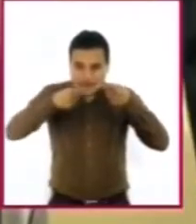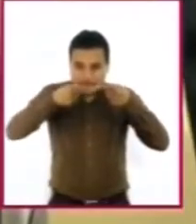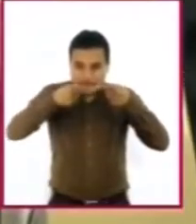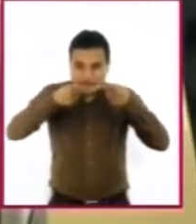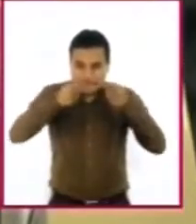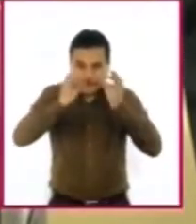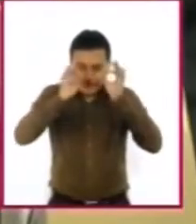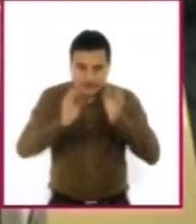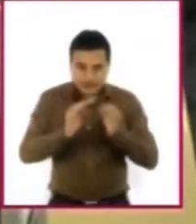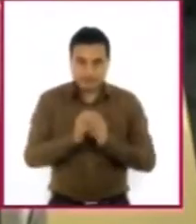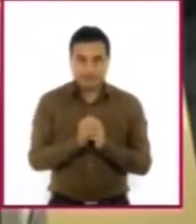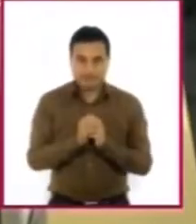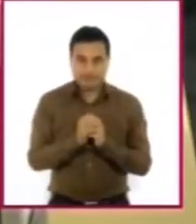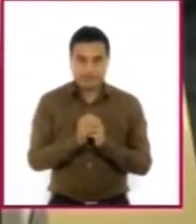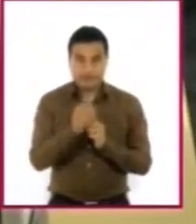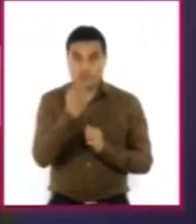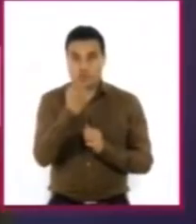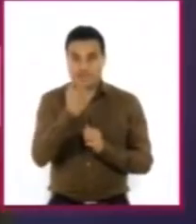Vamos ahora con la de 1 gramo.